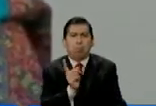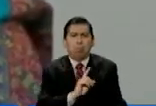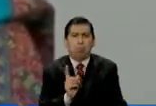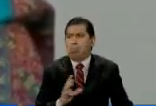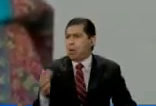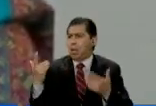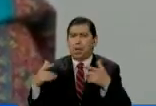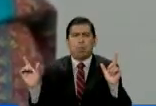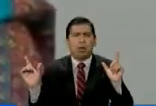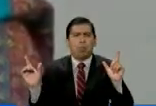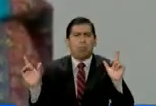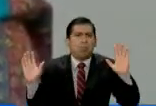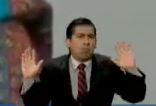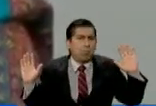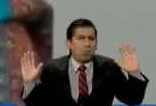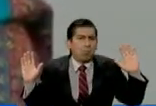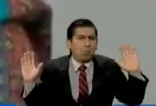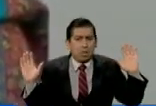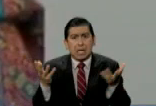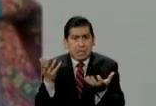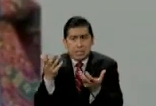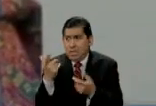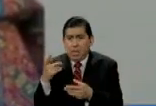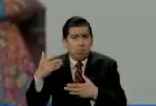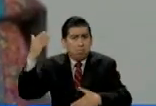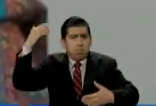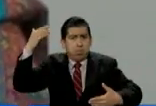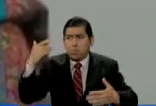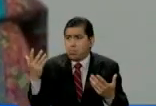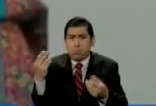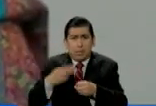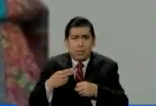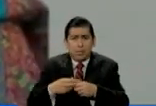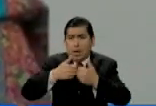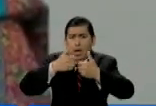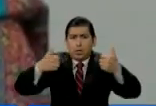al libre actuar de las distintas expresiones políticas y programáticas.